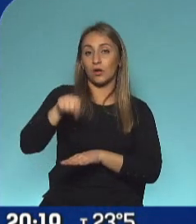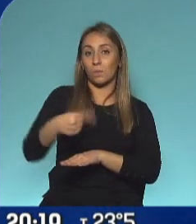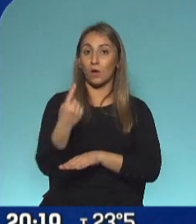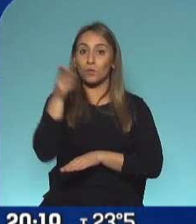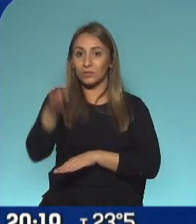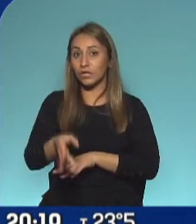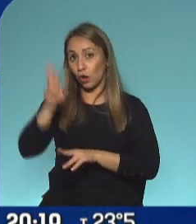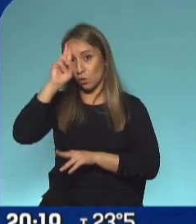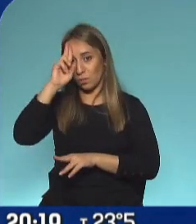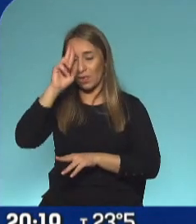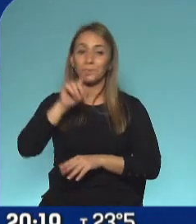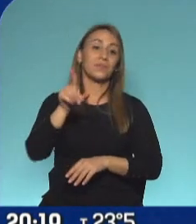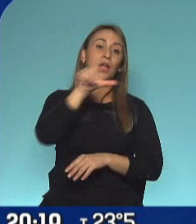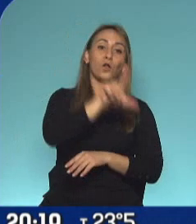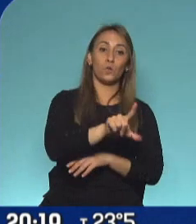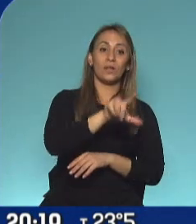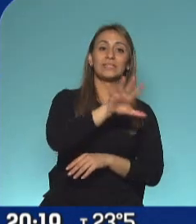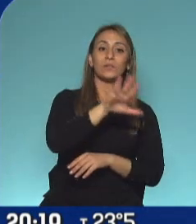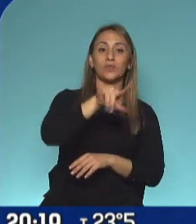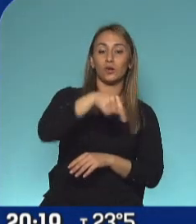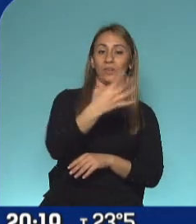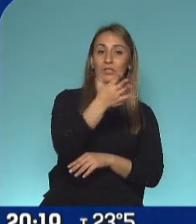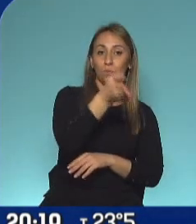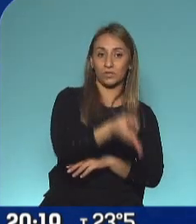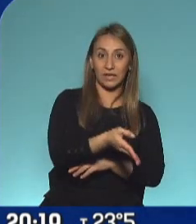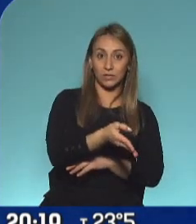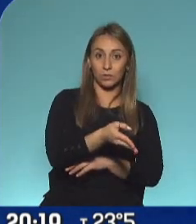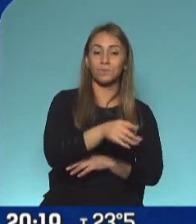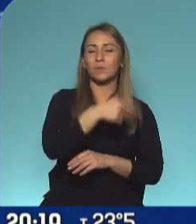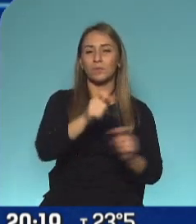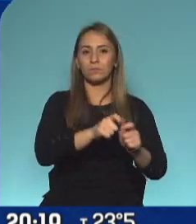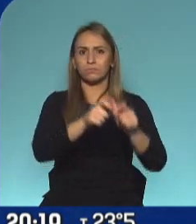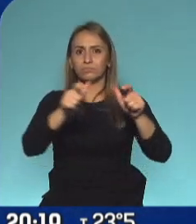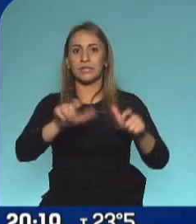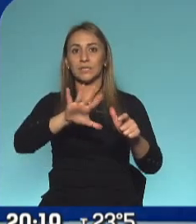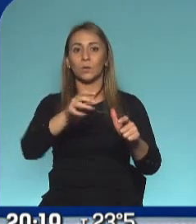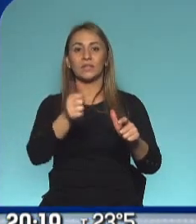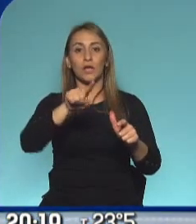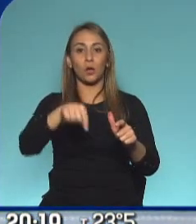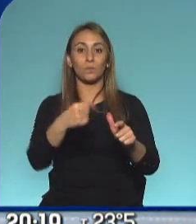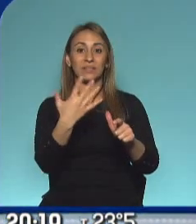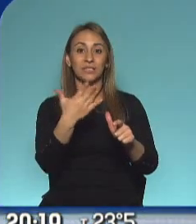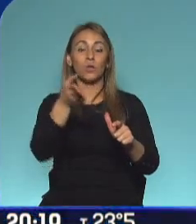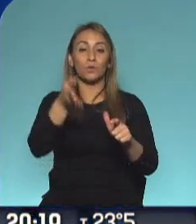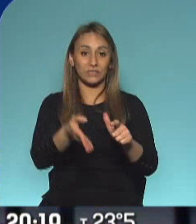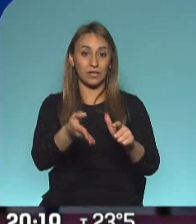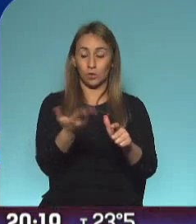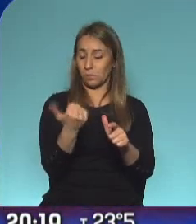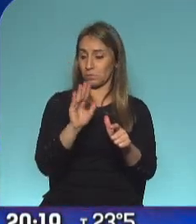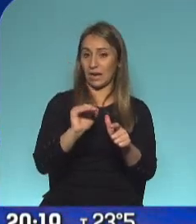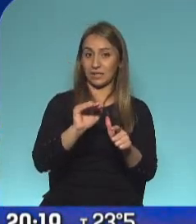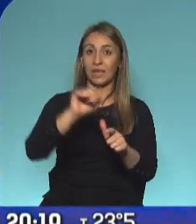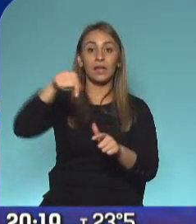66,1%. Vemos la evolución desde el lunes, que fue del 55,5%, luego fue subiendo al 56,5% el martes